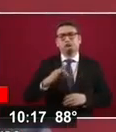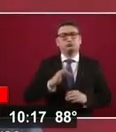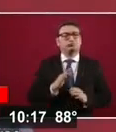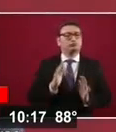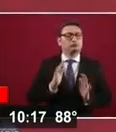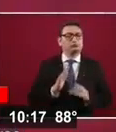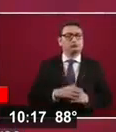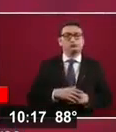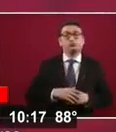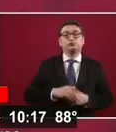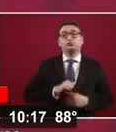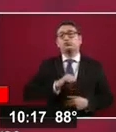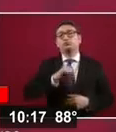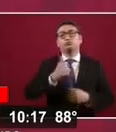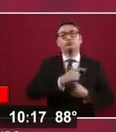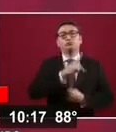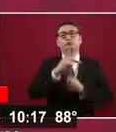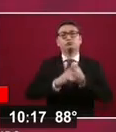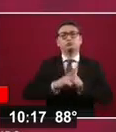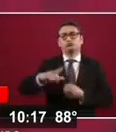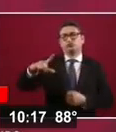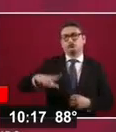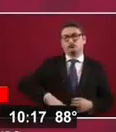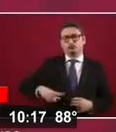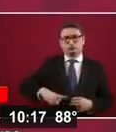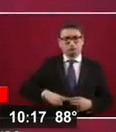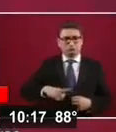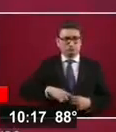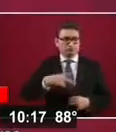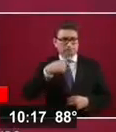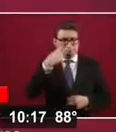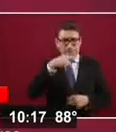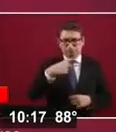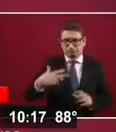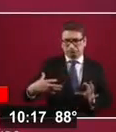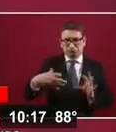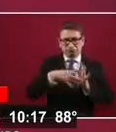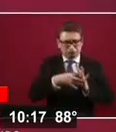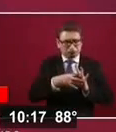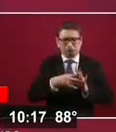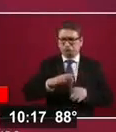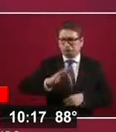buena relación con el vecino del norte, o sea, con la administración Trump.